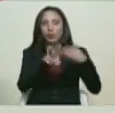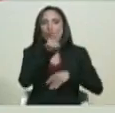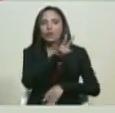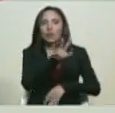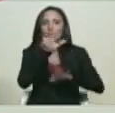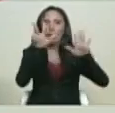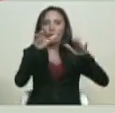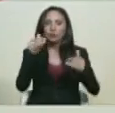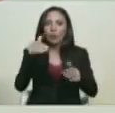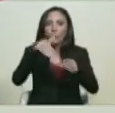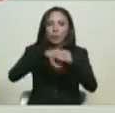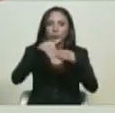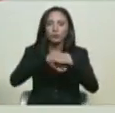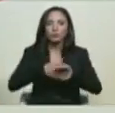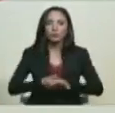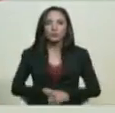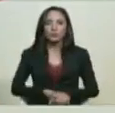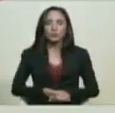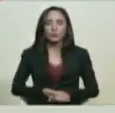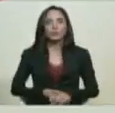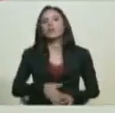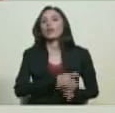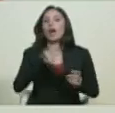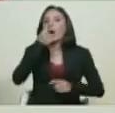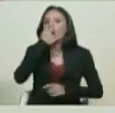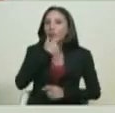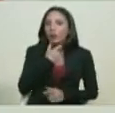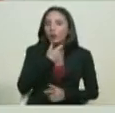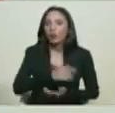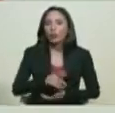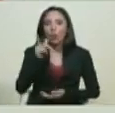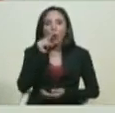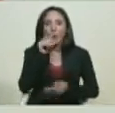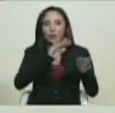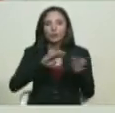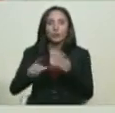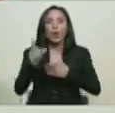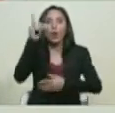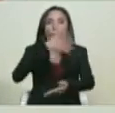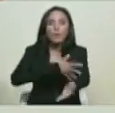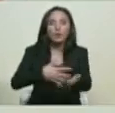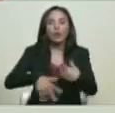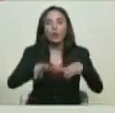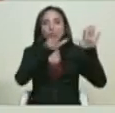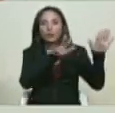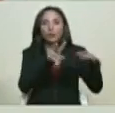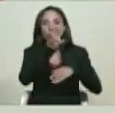5.823.728 votos. Henry José Falcón Fuentes,